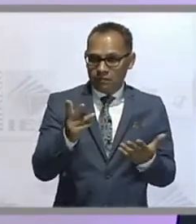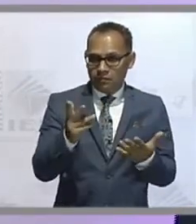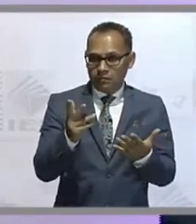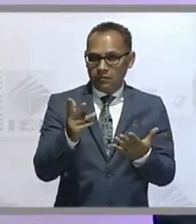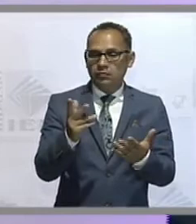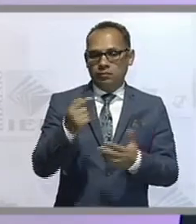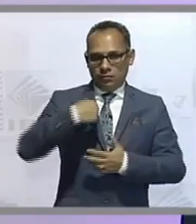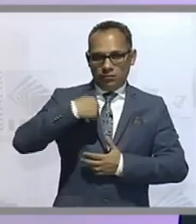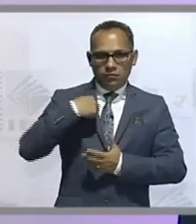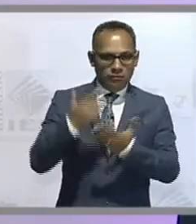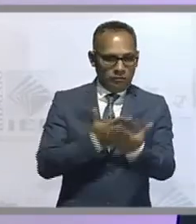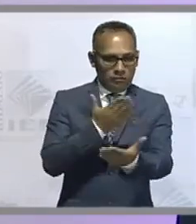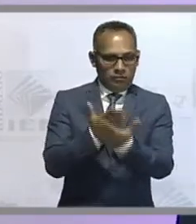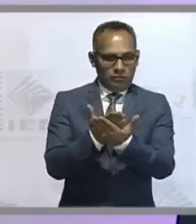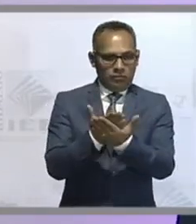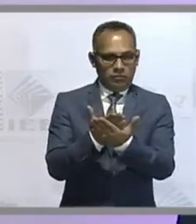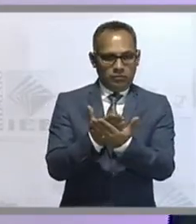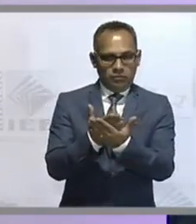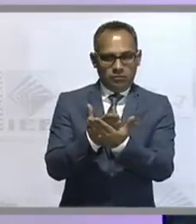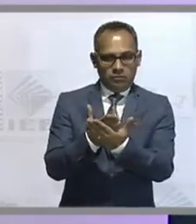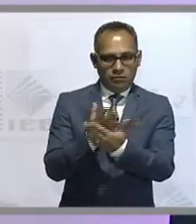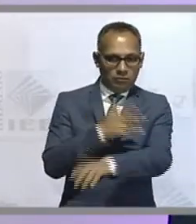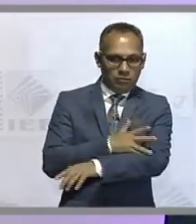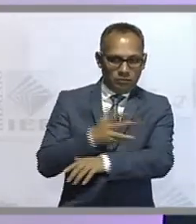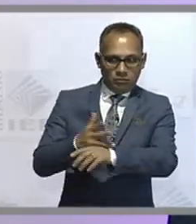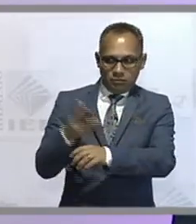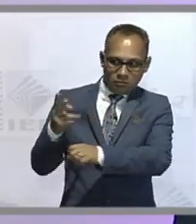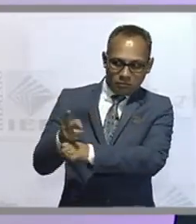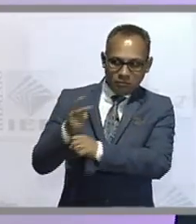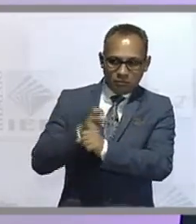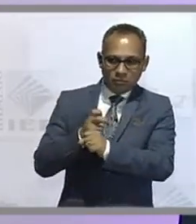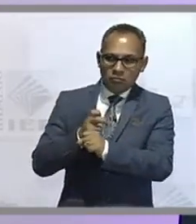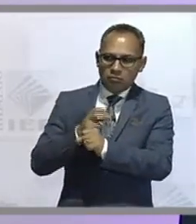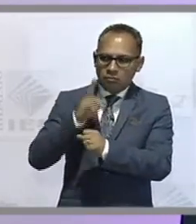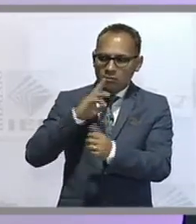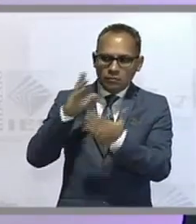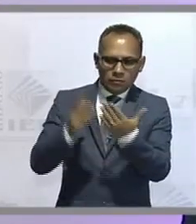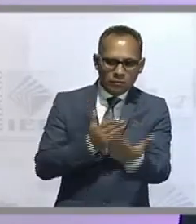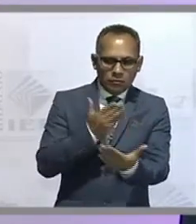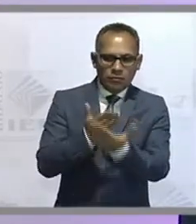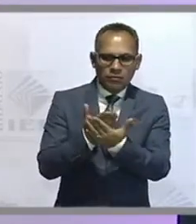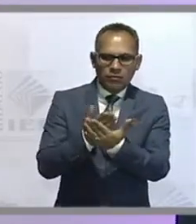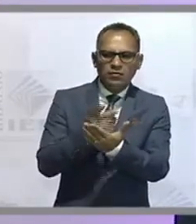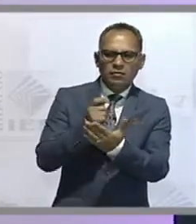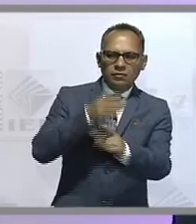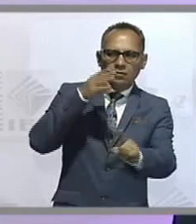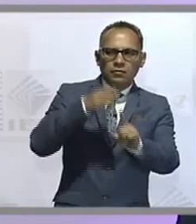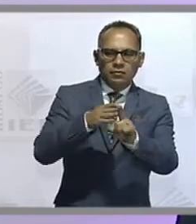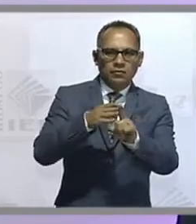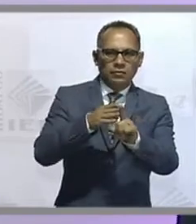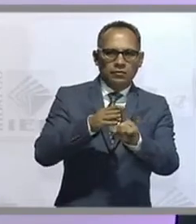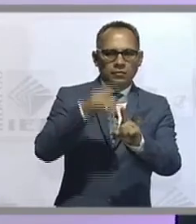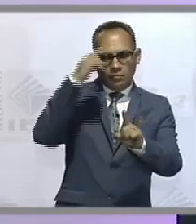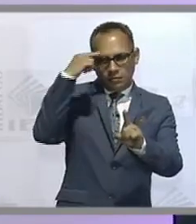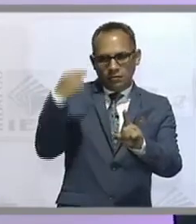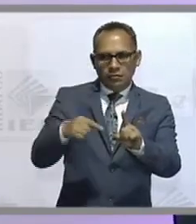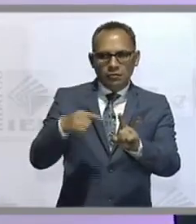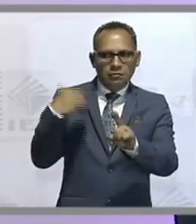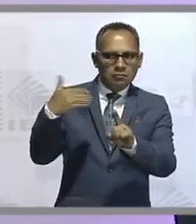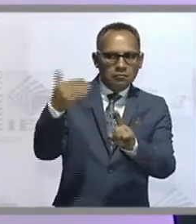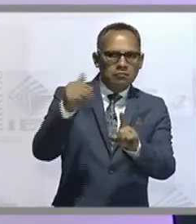invito a mis compañeros proponer algo concreto en lo que realmente vayamos a